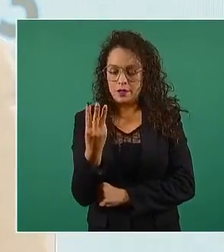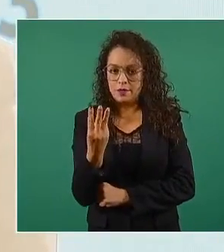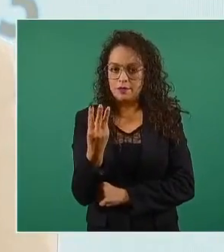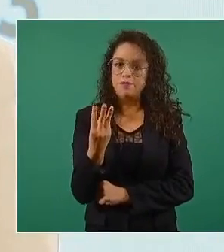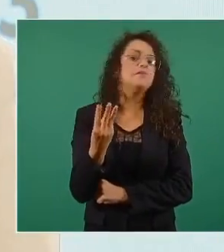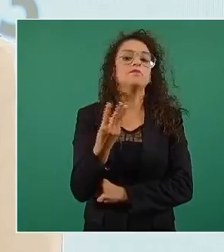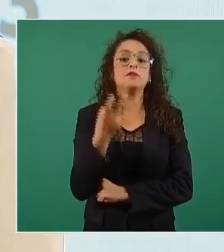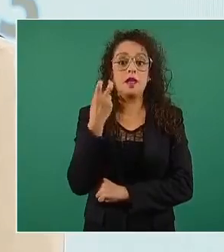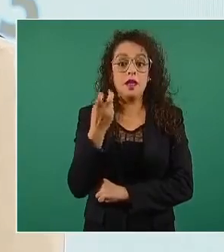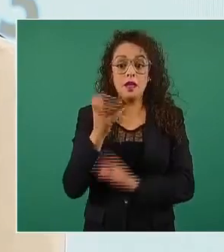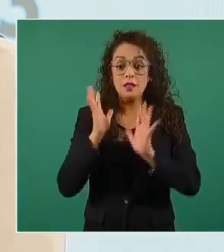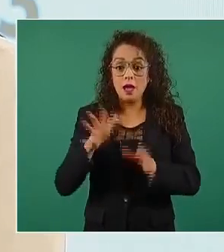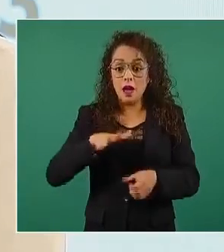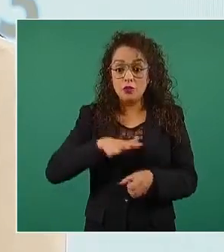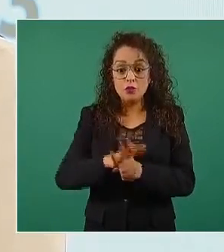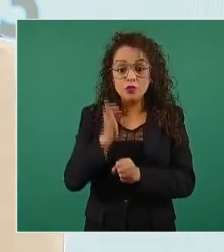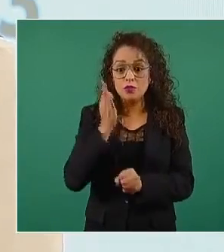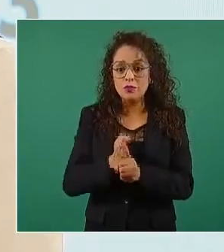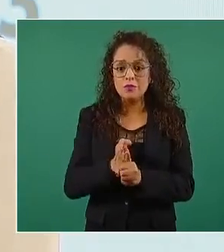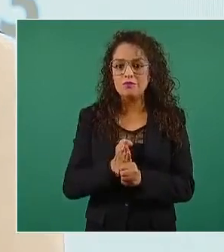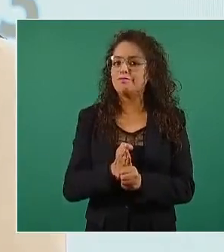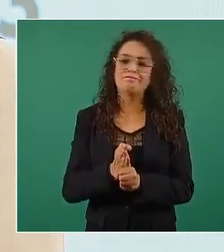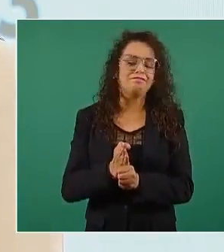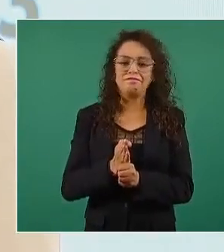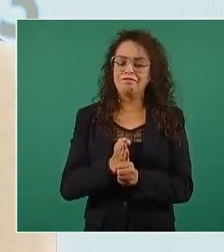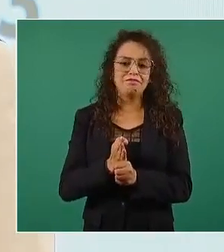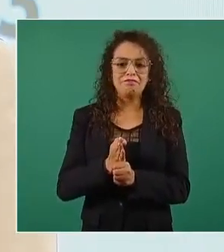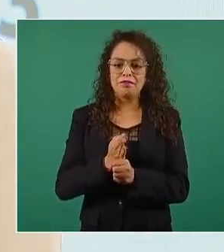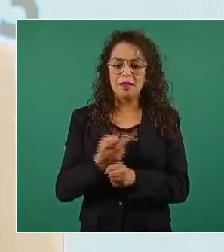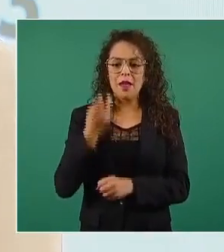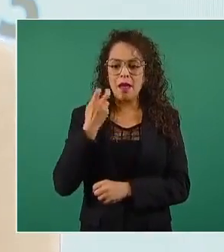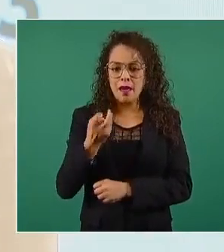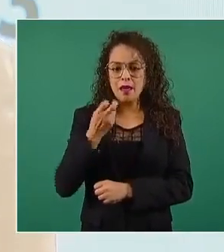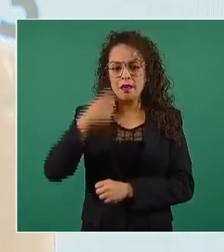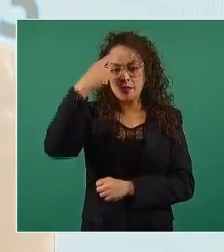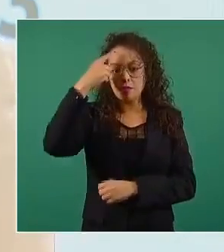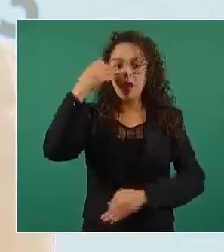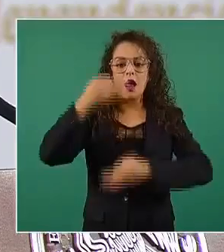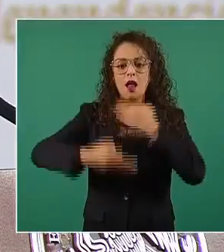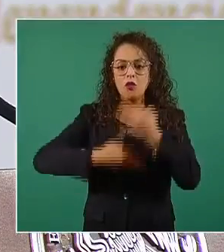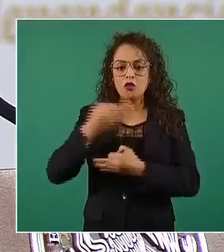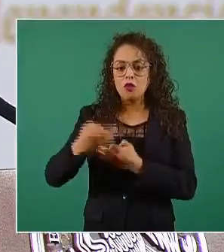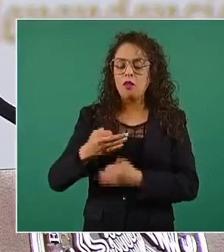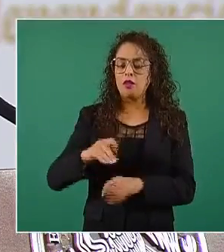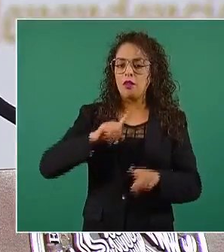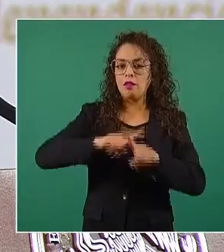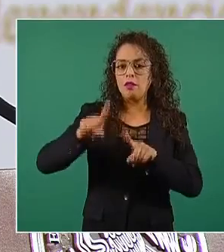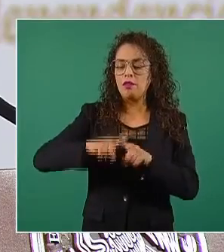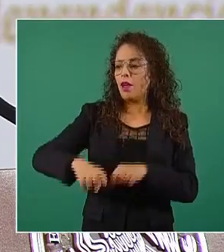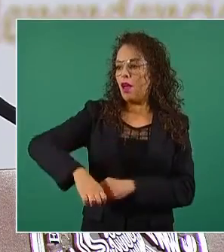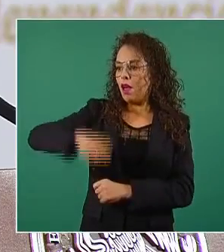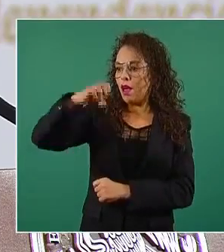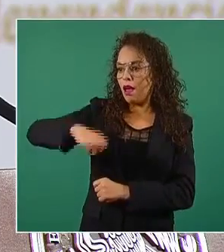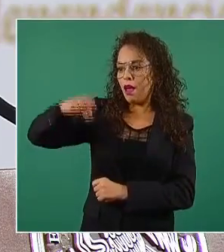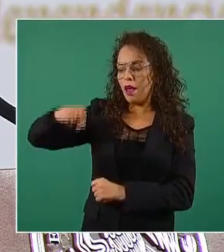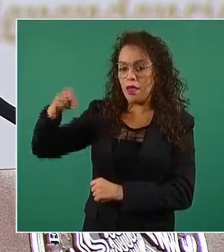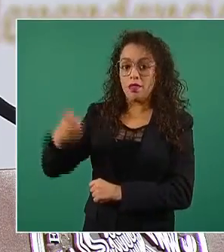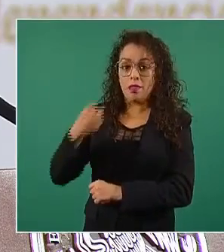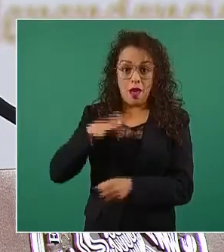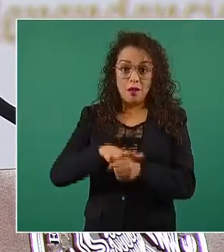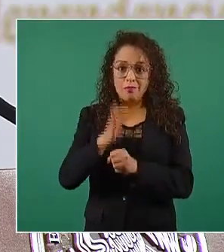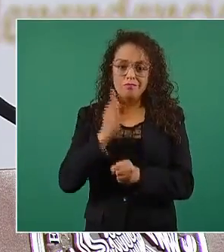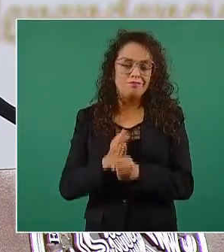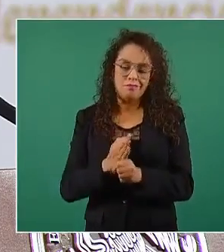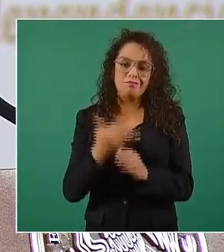ser insuficiente para la población, porque estos centros son para todas las edades. Adelante. Con